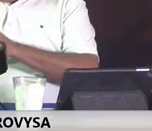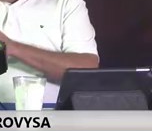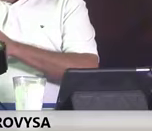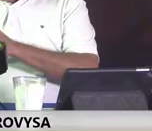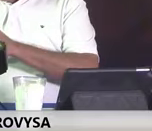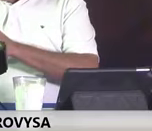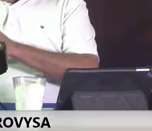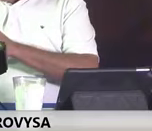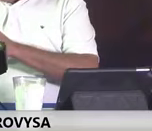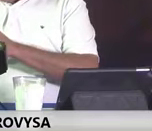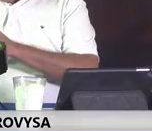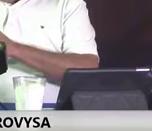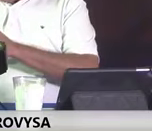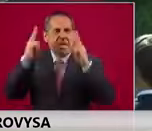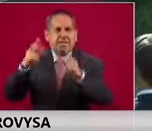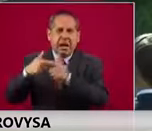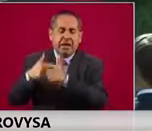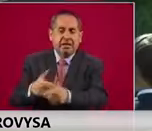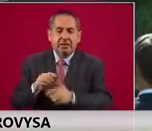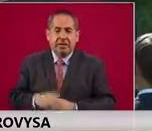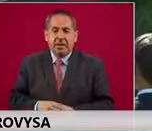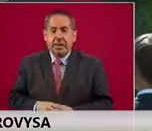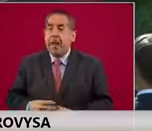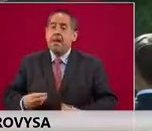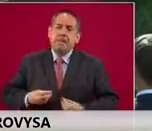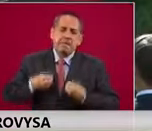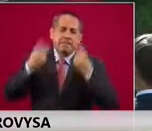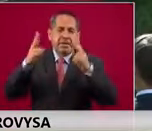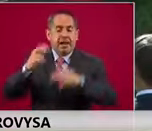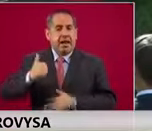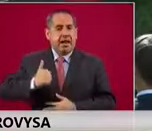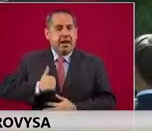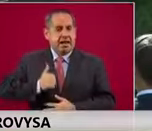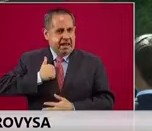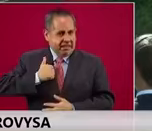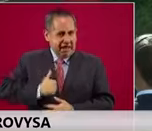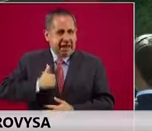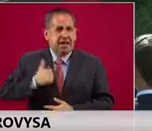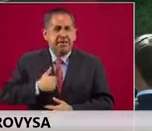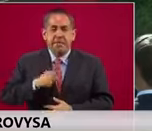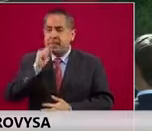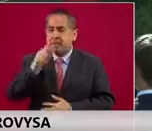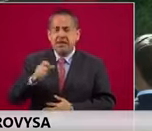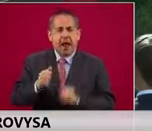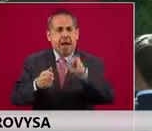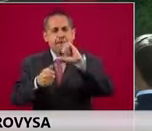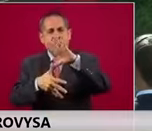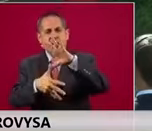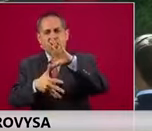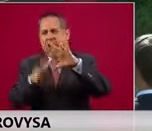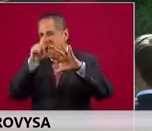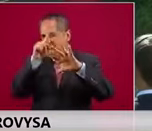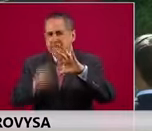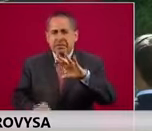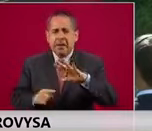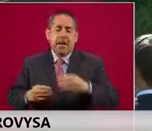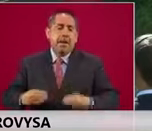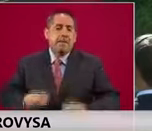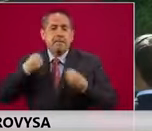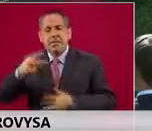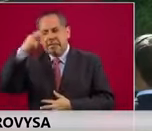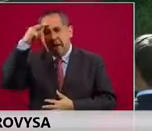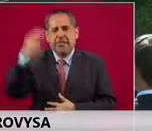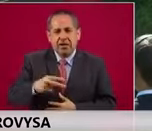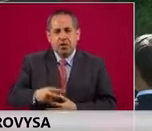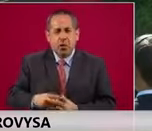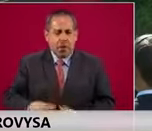está hablando, ¿no? De esto, de la gran visita. Felicitaciones al presidente López Obrador por encarnar los